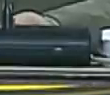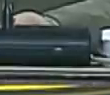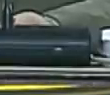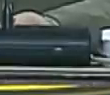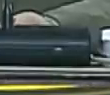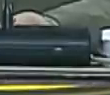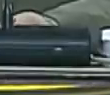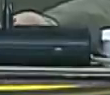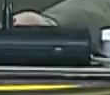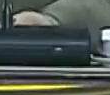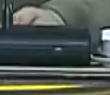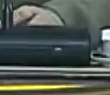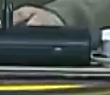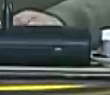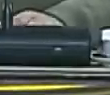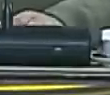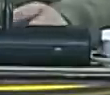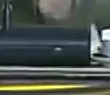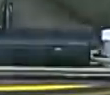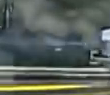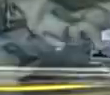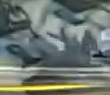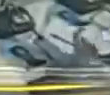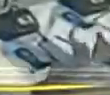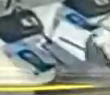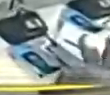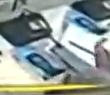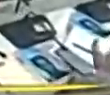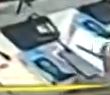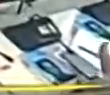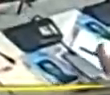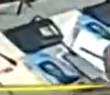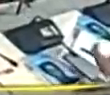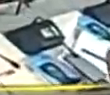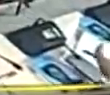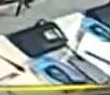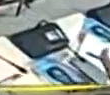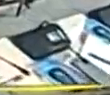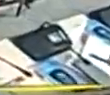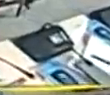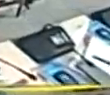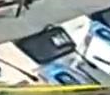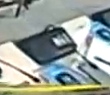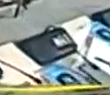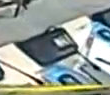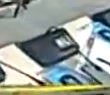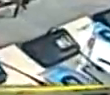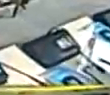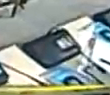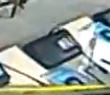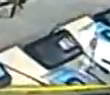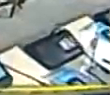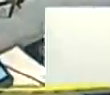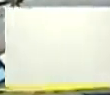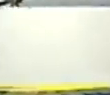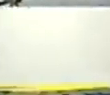el bienestar de nuestro pueblo. Bueno, así debe ser. El pueblo los eligió